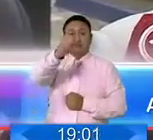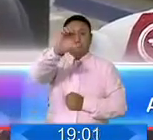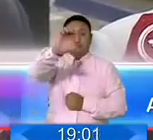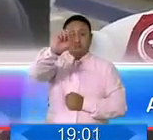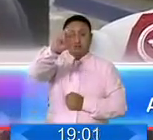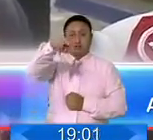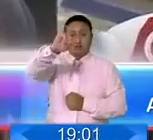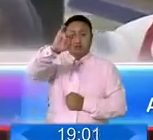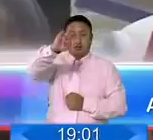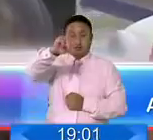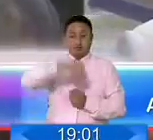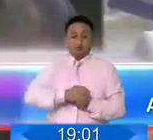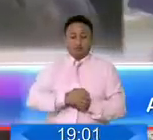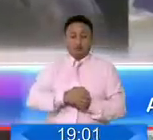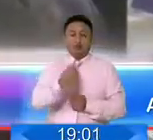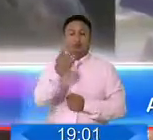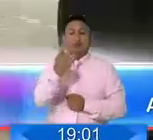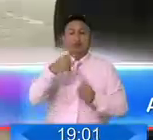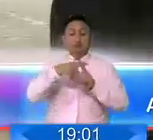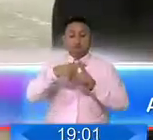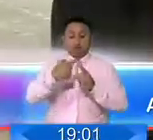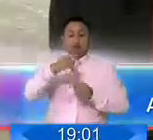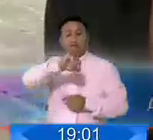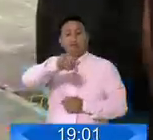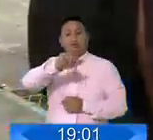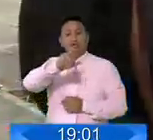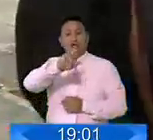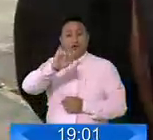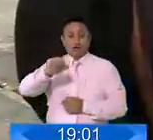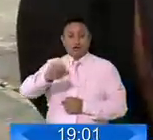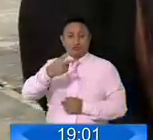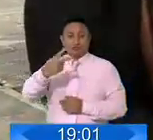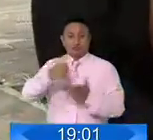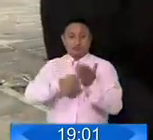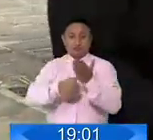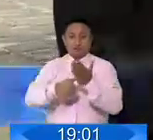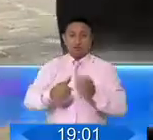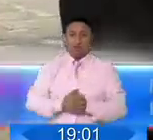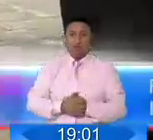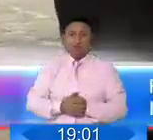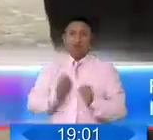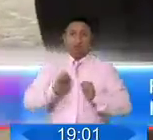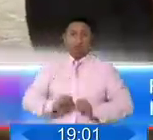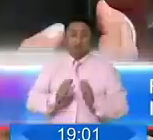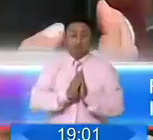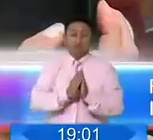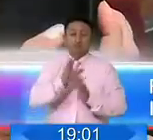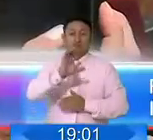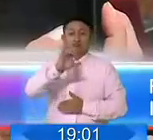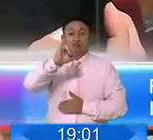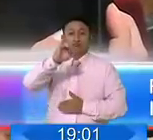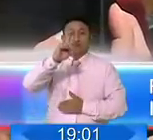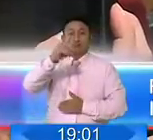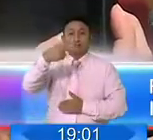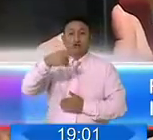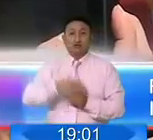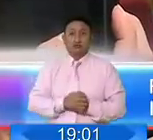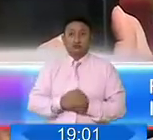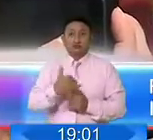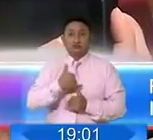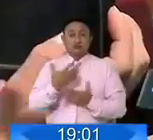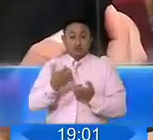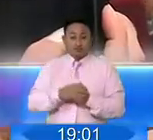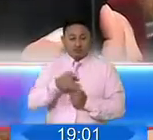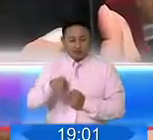las 11:30 el ministro Jarrín. No descartan la posibilidad de acudir a la CIDH. Lo que nosotros esperamos y queremos es que